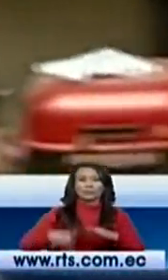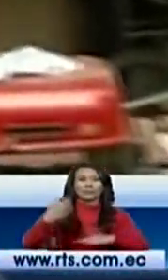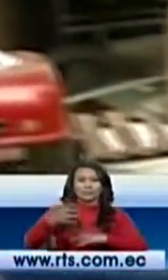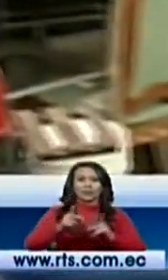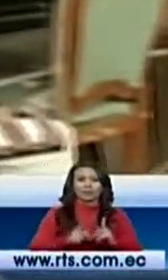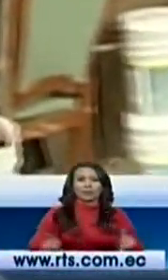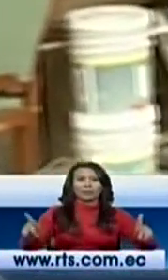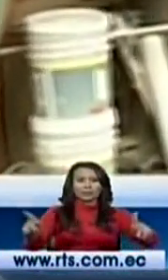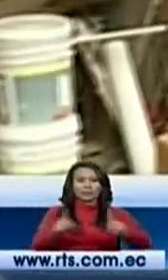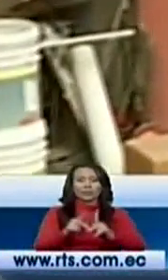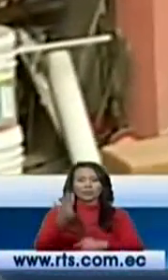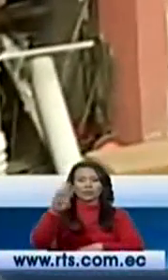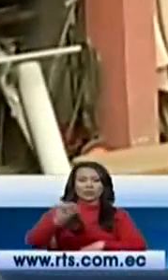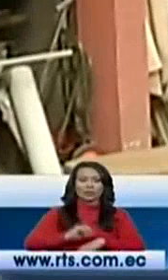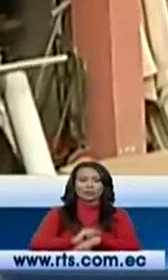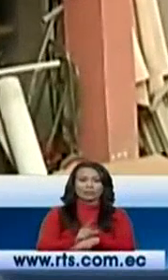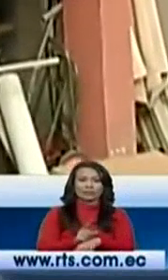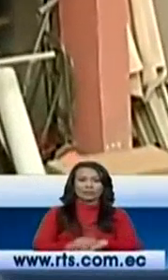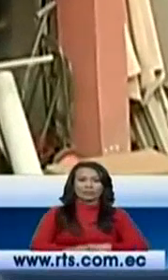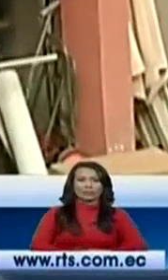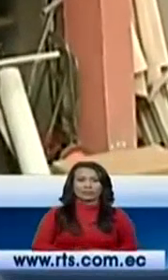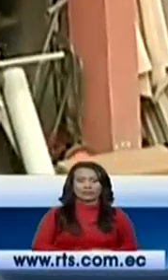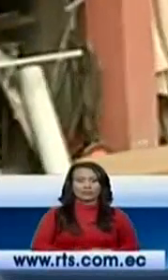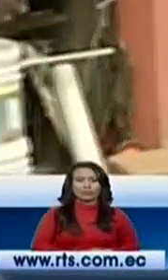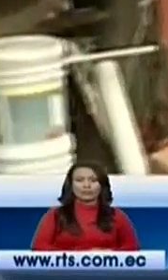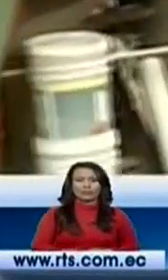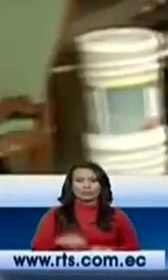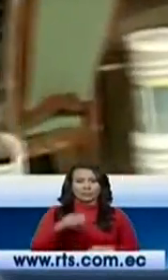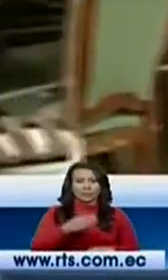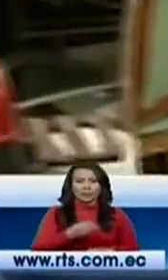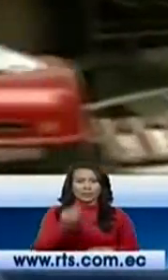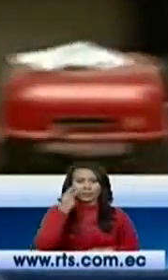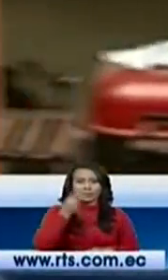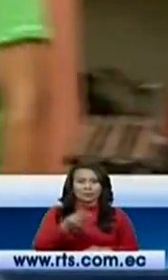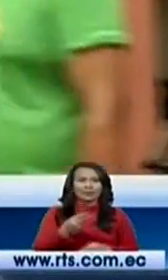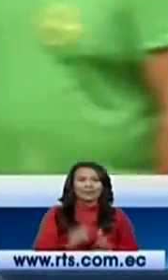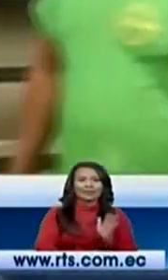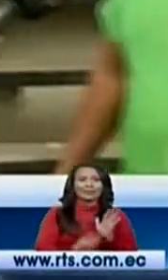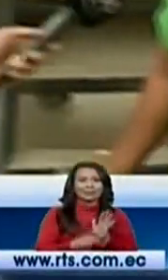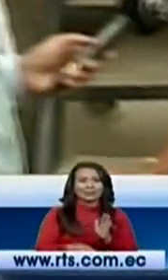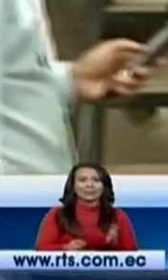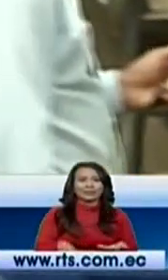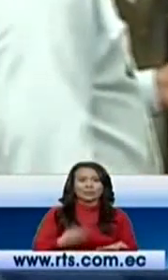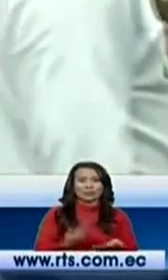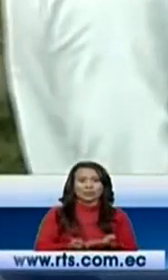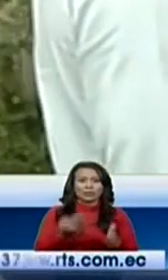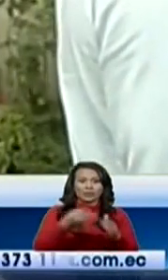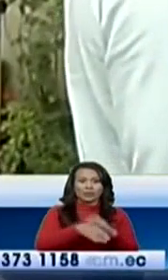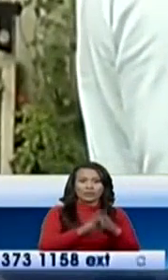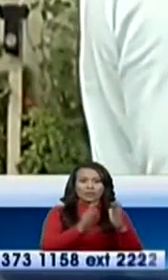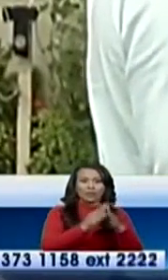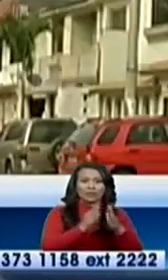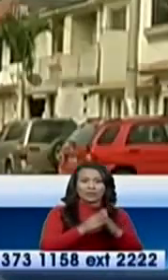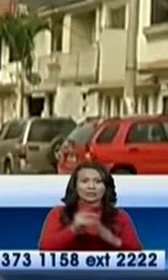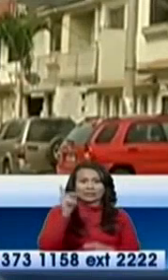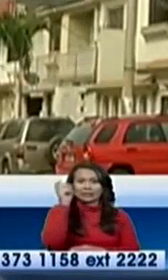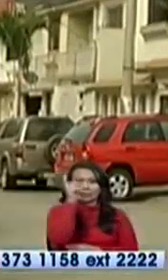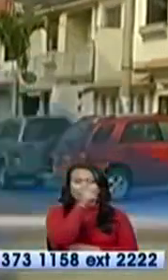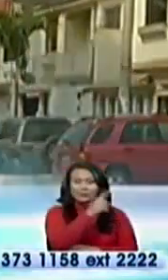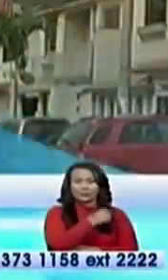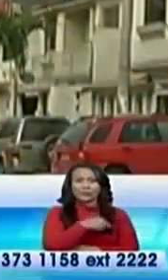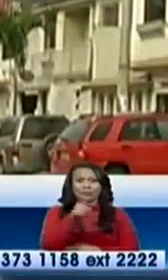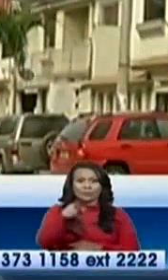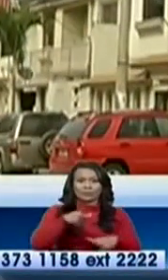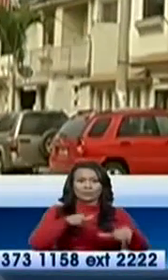minutos. Hasta a ver si algo otra cosa más iba a pasar, porque usted sabe que estando dentro de la casa es algo difícil. En la